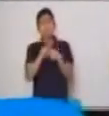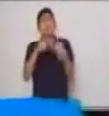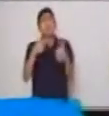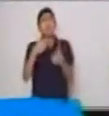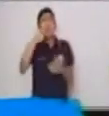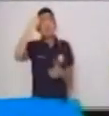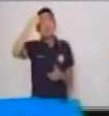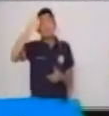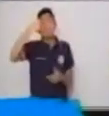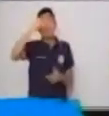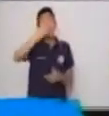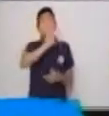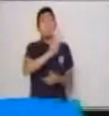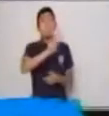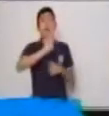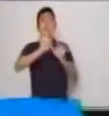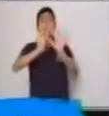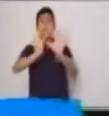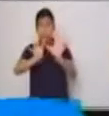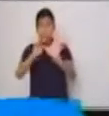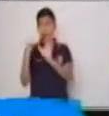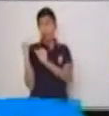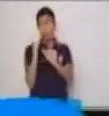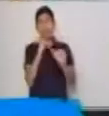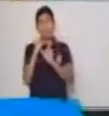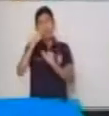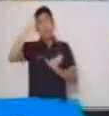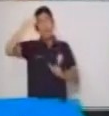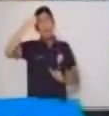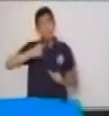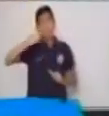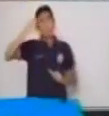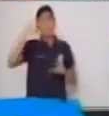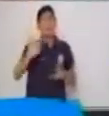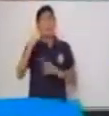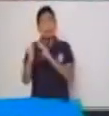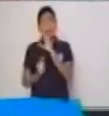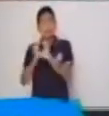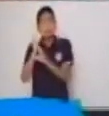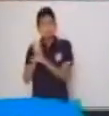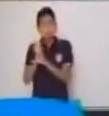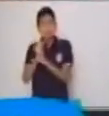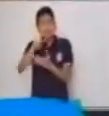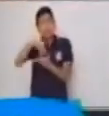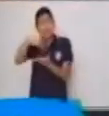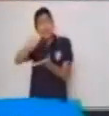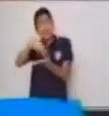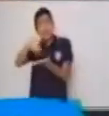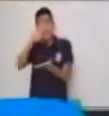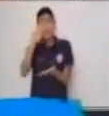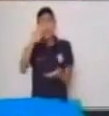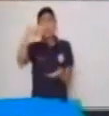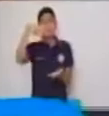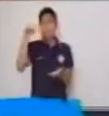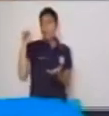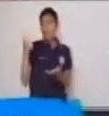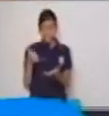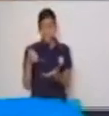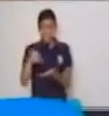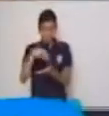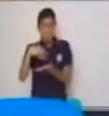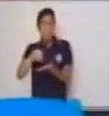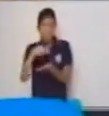abril, el Día Internacional de la Danza, ¿verdad?